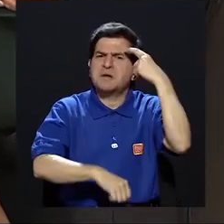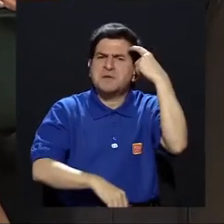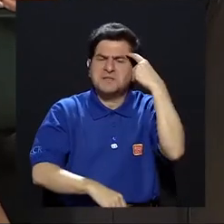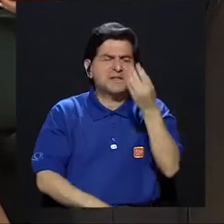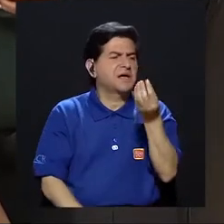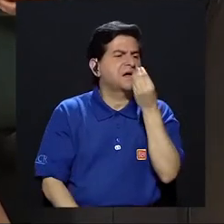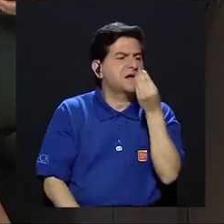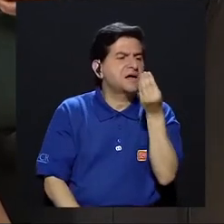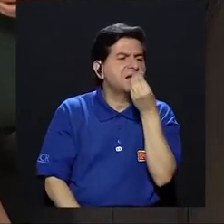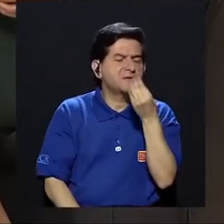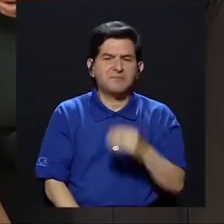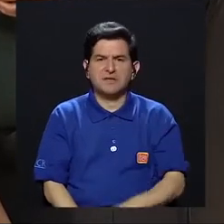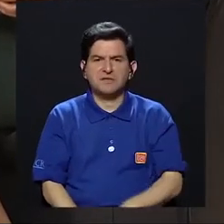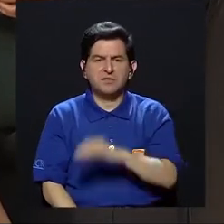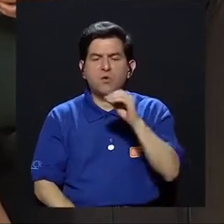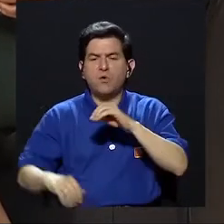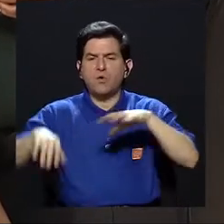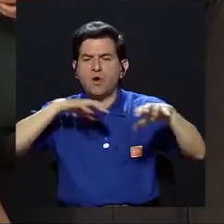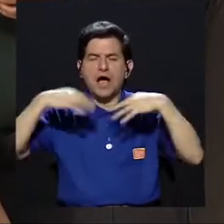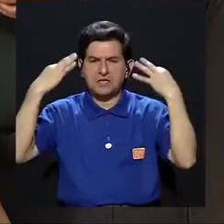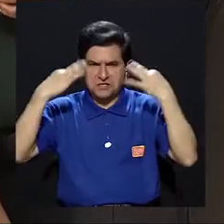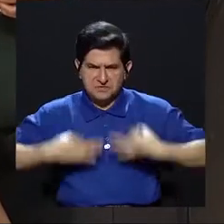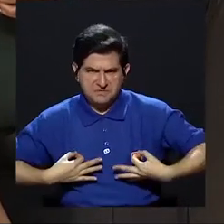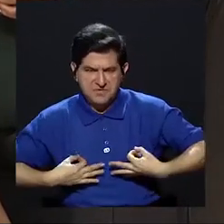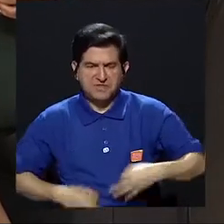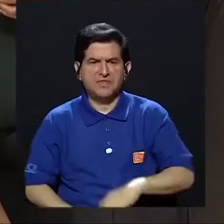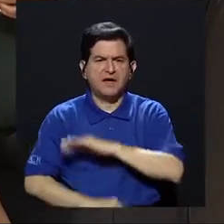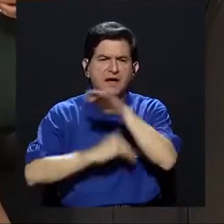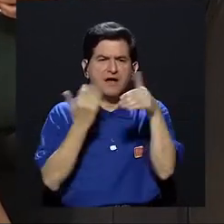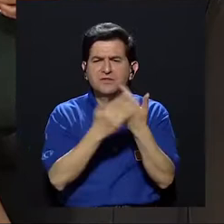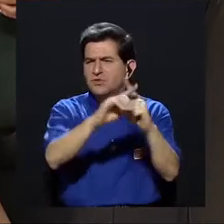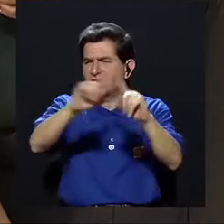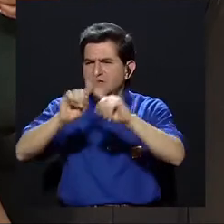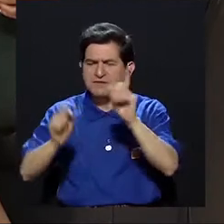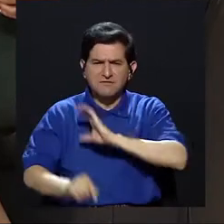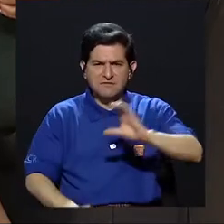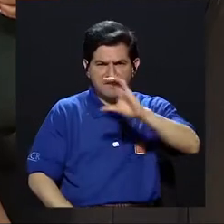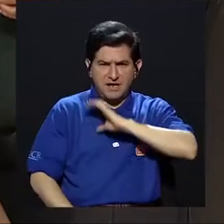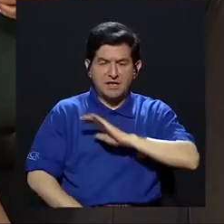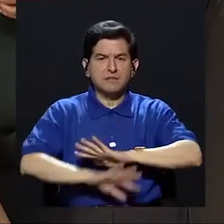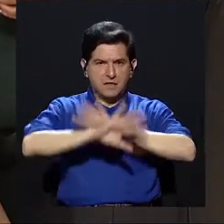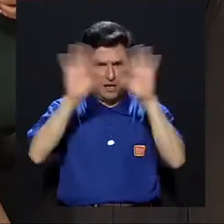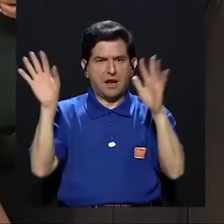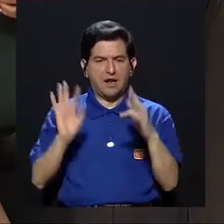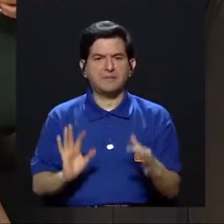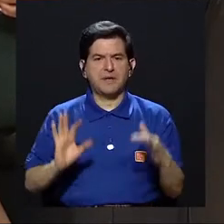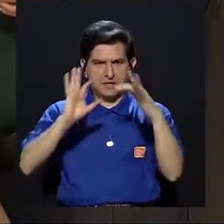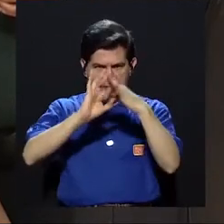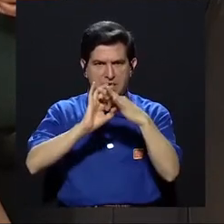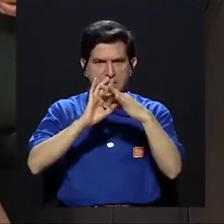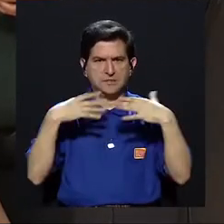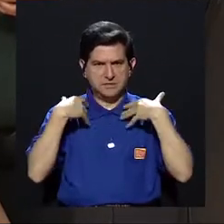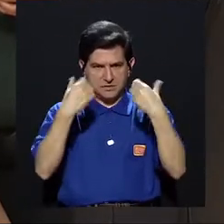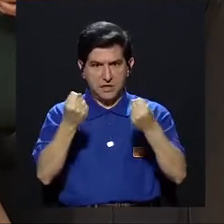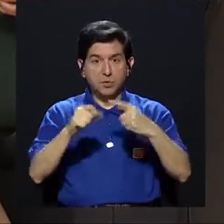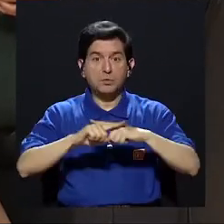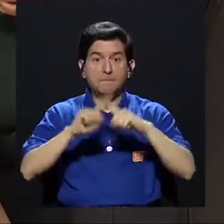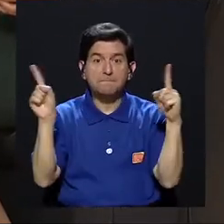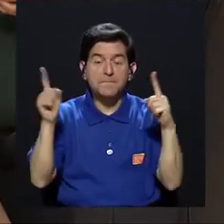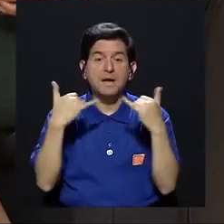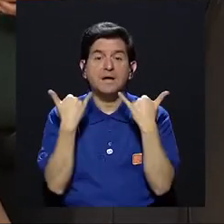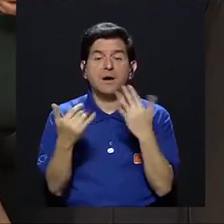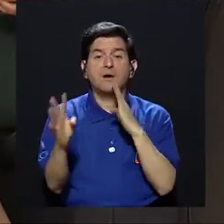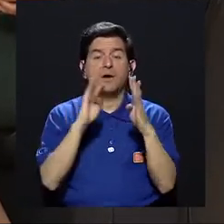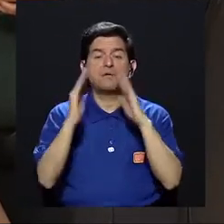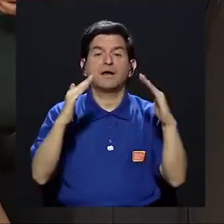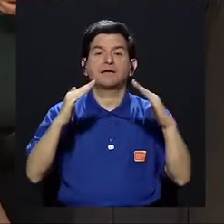pensamos en la alimentación, pensamos en la actividad física, pensamos en toda una serie de aspectos, ¿verdad?, que claramente vemos relacionados con la salud, pero hoy tenemos